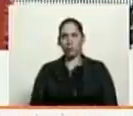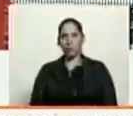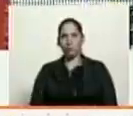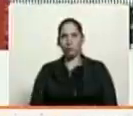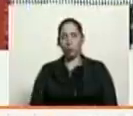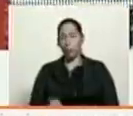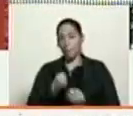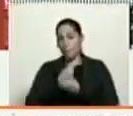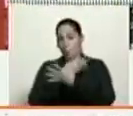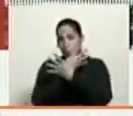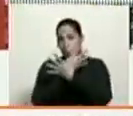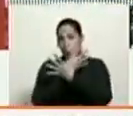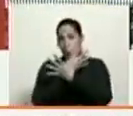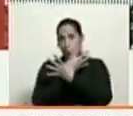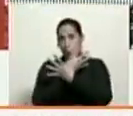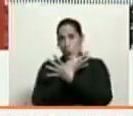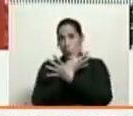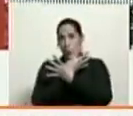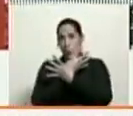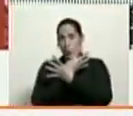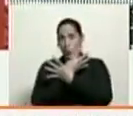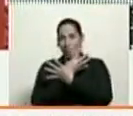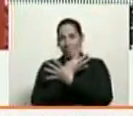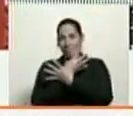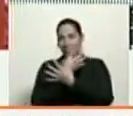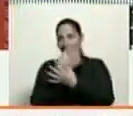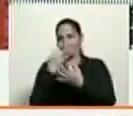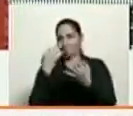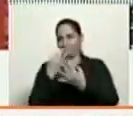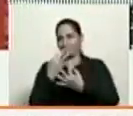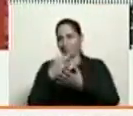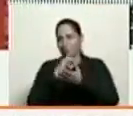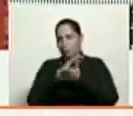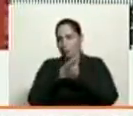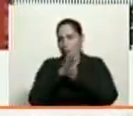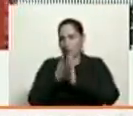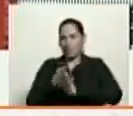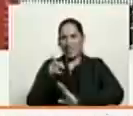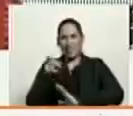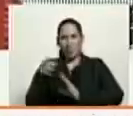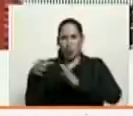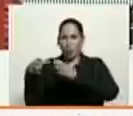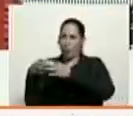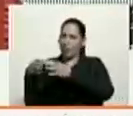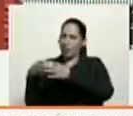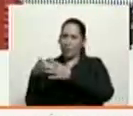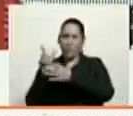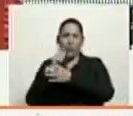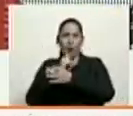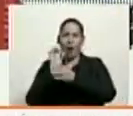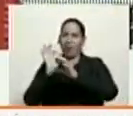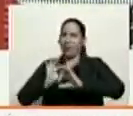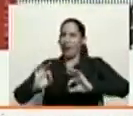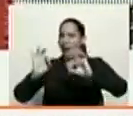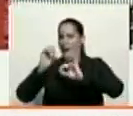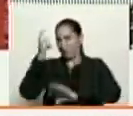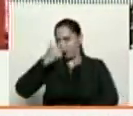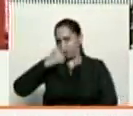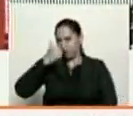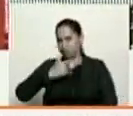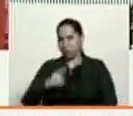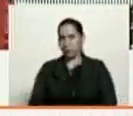OEA tiende a desaparecer. Es inevitable. Es un organismo que no tiene ni pies ni cabeza. En